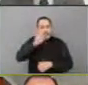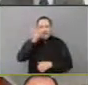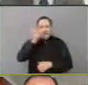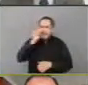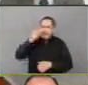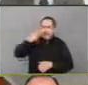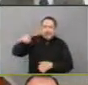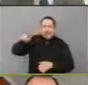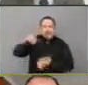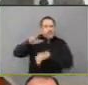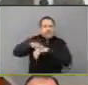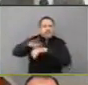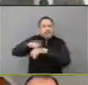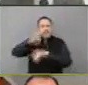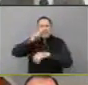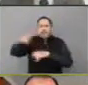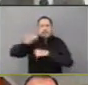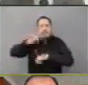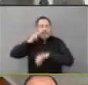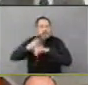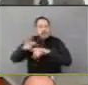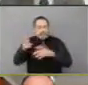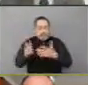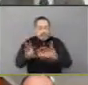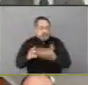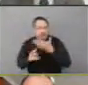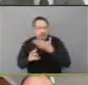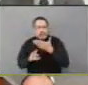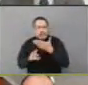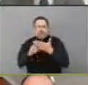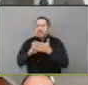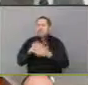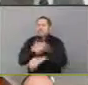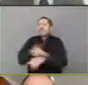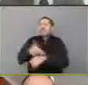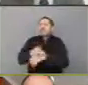que los órganos internos de control le dan trámite